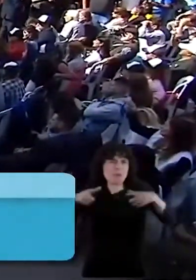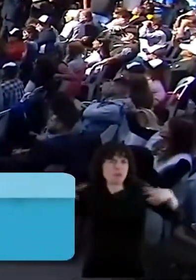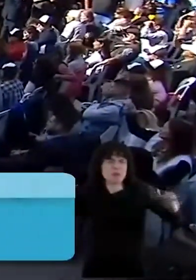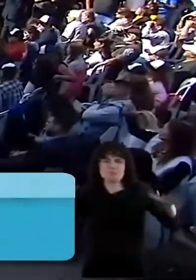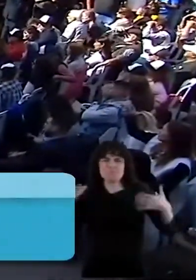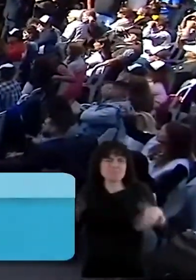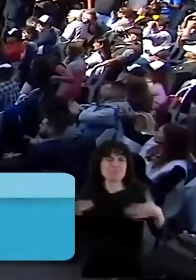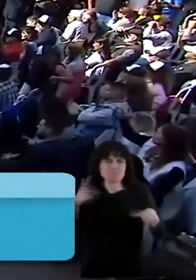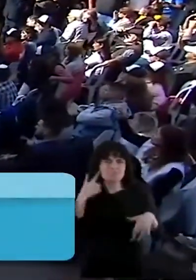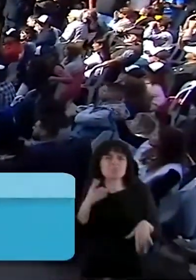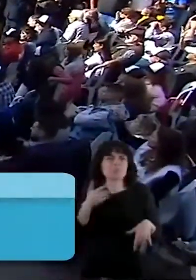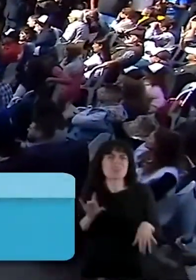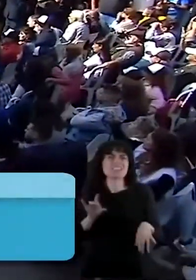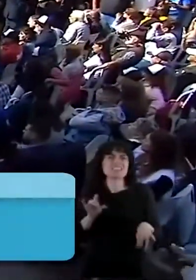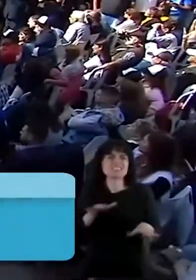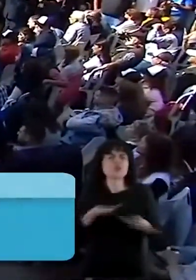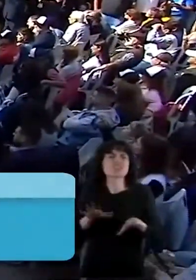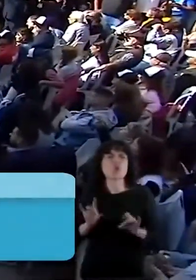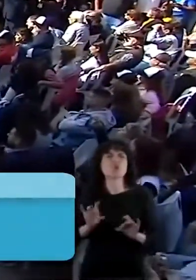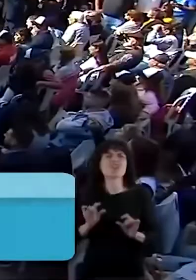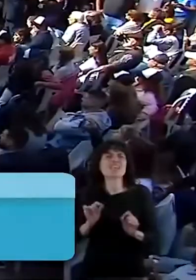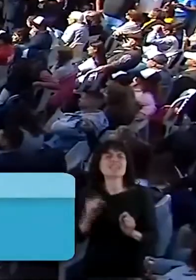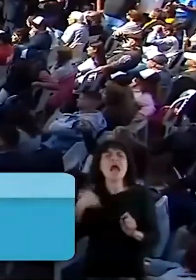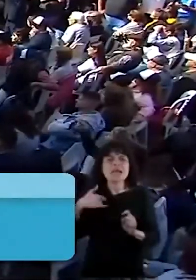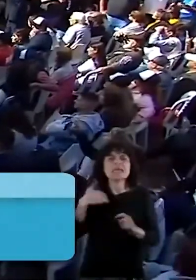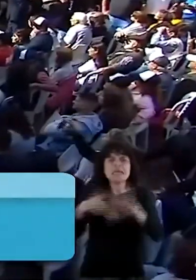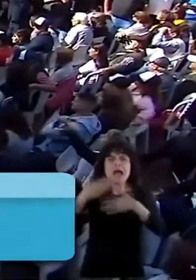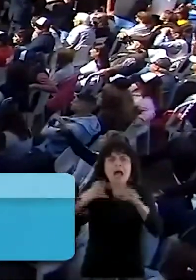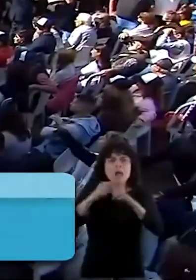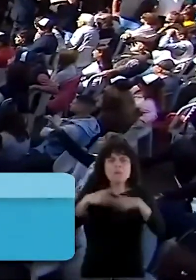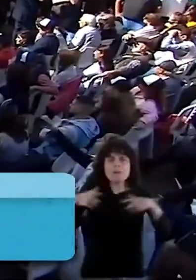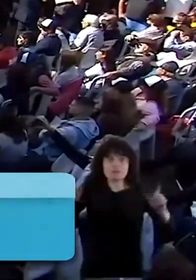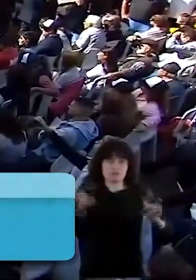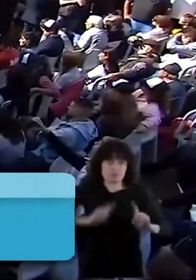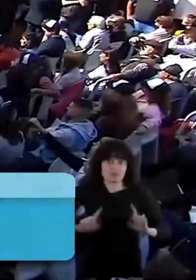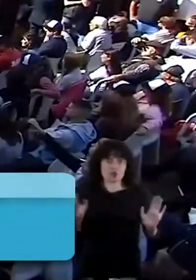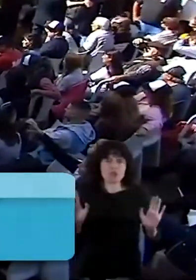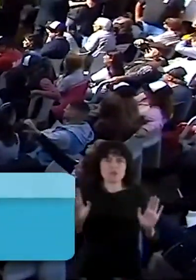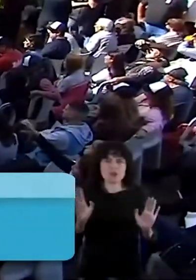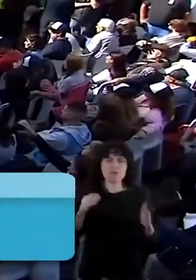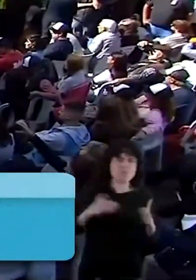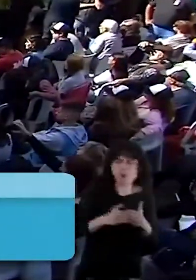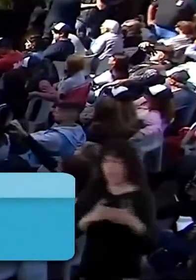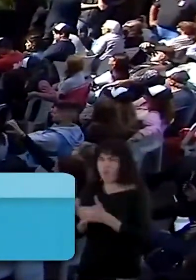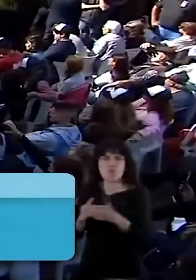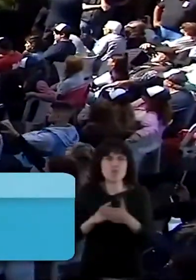Y había muchas dificultades para que la Argentina crezca. Había condiciones para que la Argentina pudiera crecer. Pero había muchas